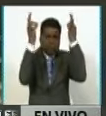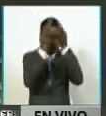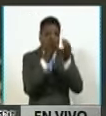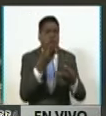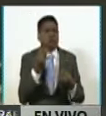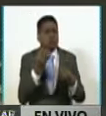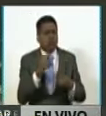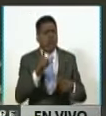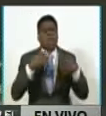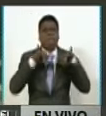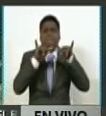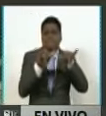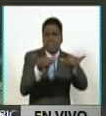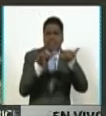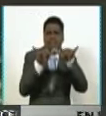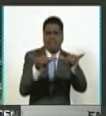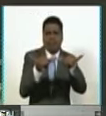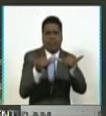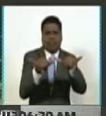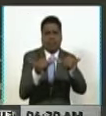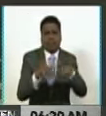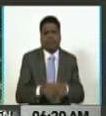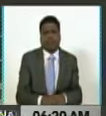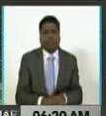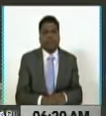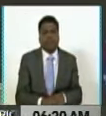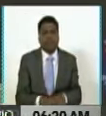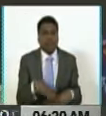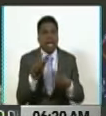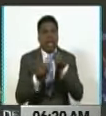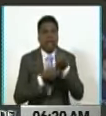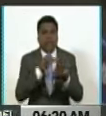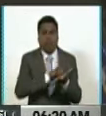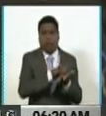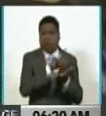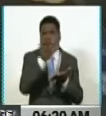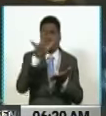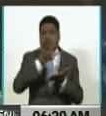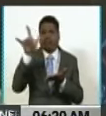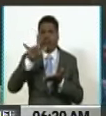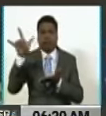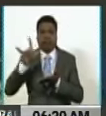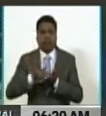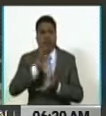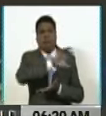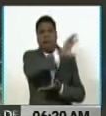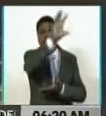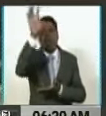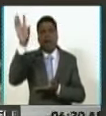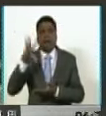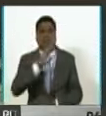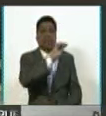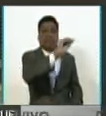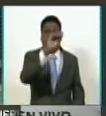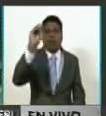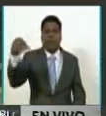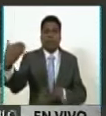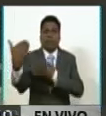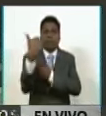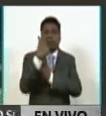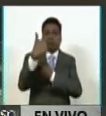Pero son los mismos que se la pasan en el exterior haciendo llamados para la intervención, para